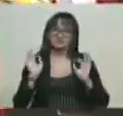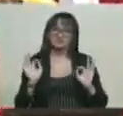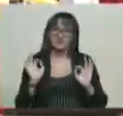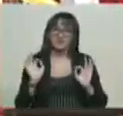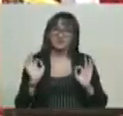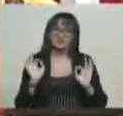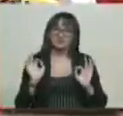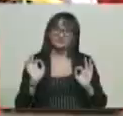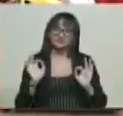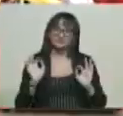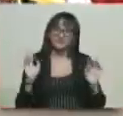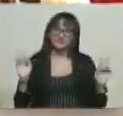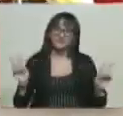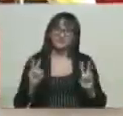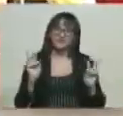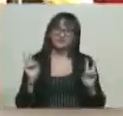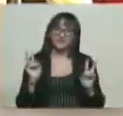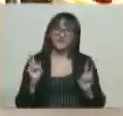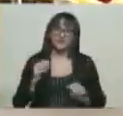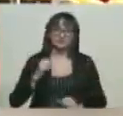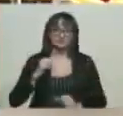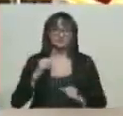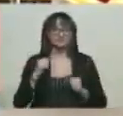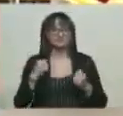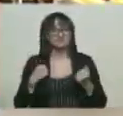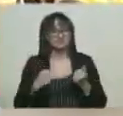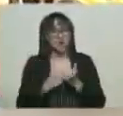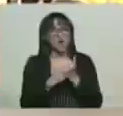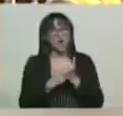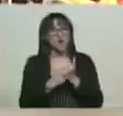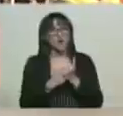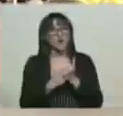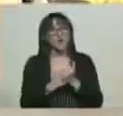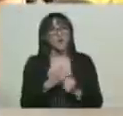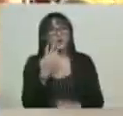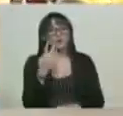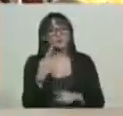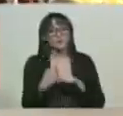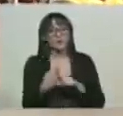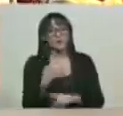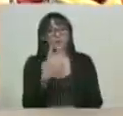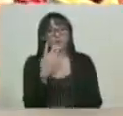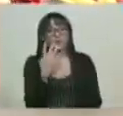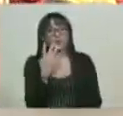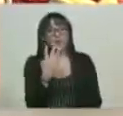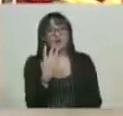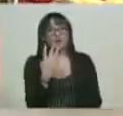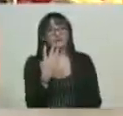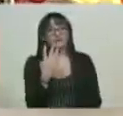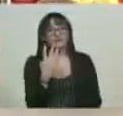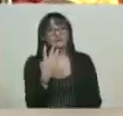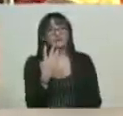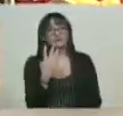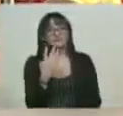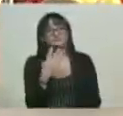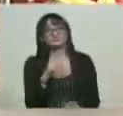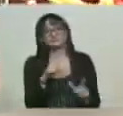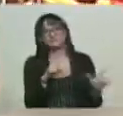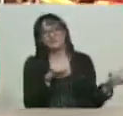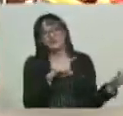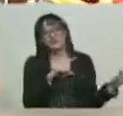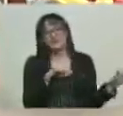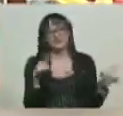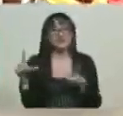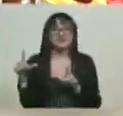una victoria contundente, y la 4x4 ya está